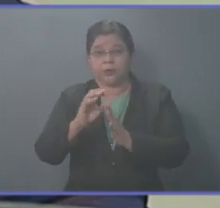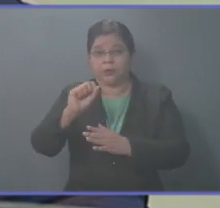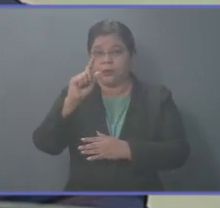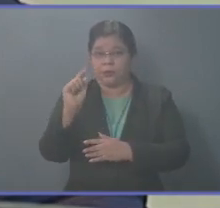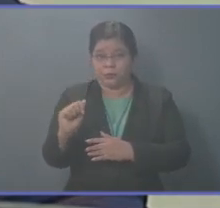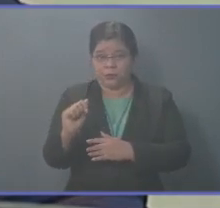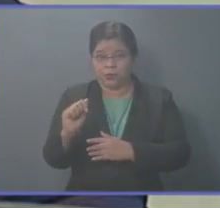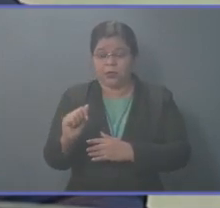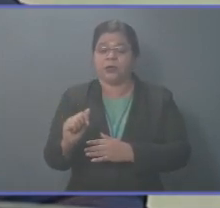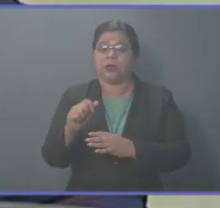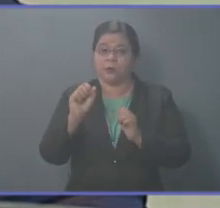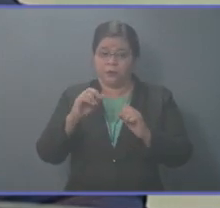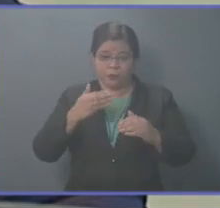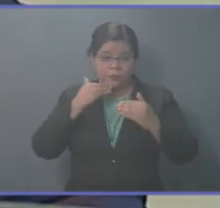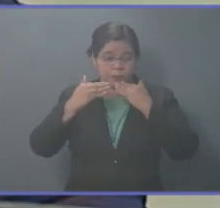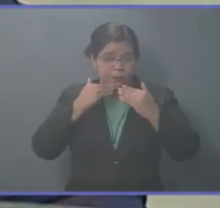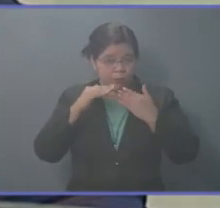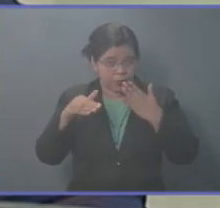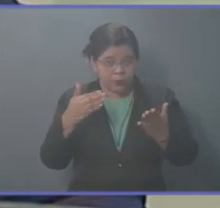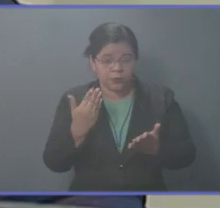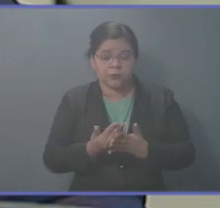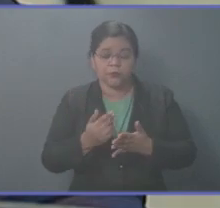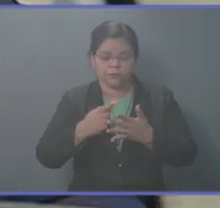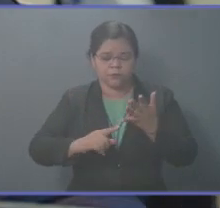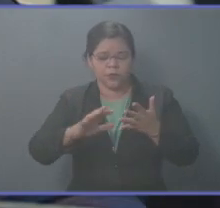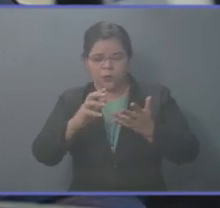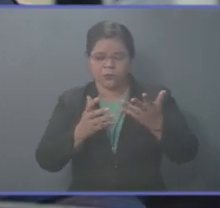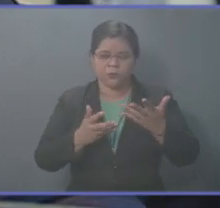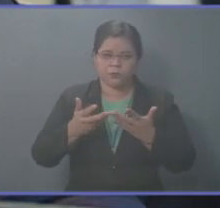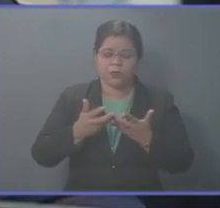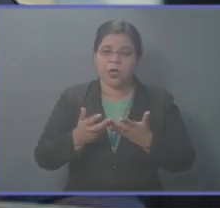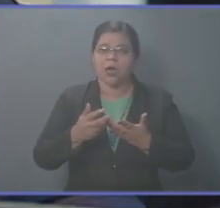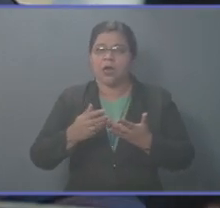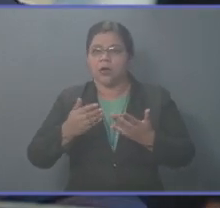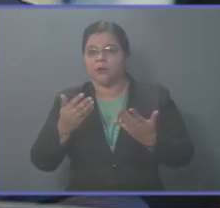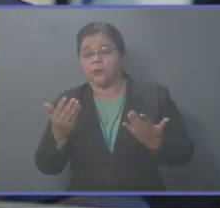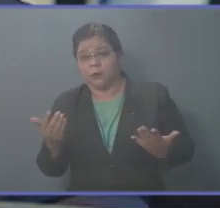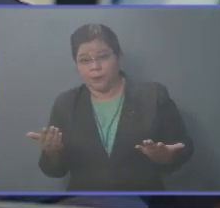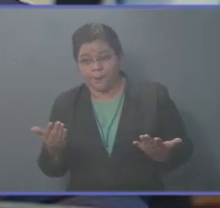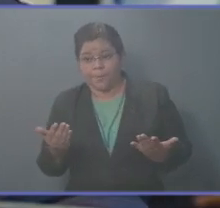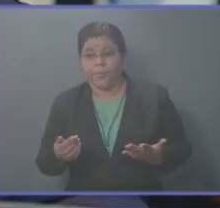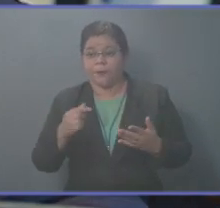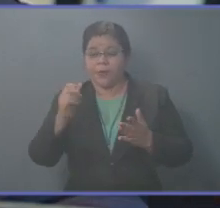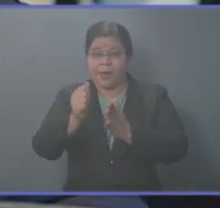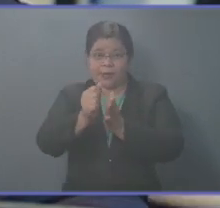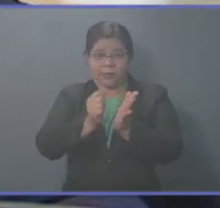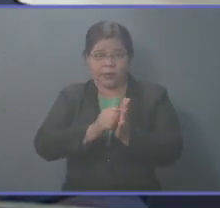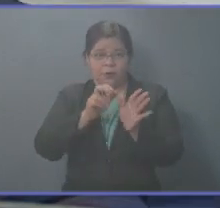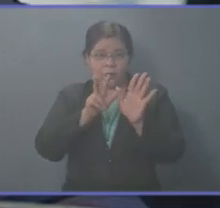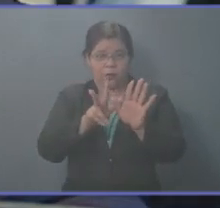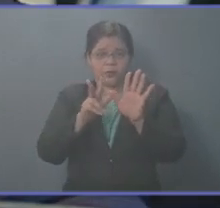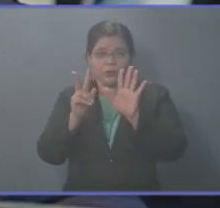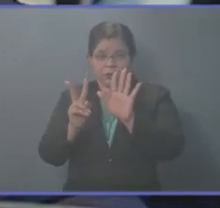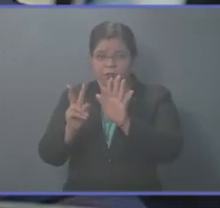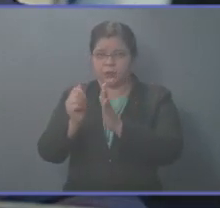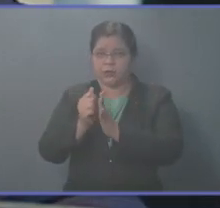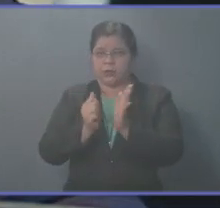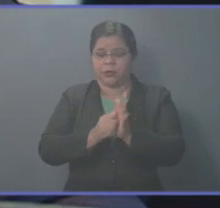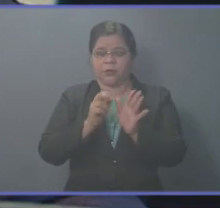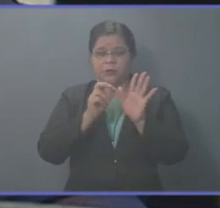interprete el sentido de las disposiciones constitucionales en juego, es decir, de los artículos 87